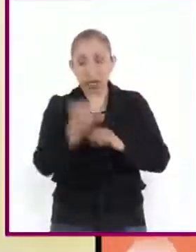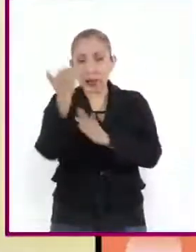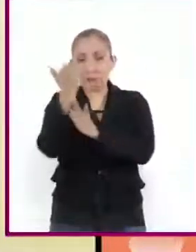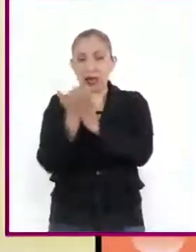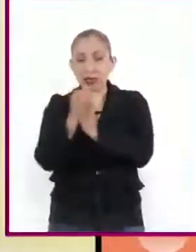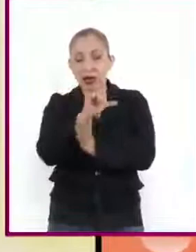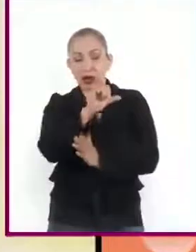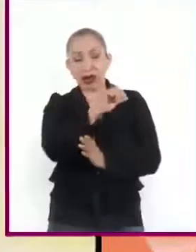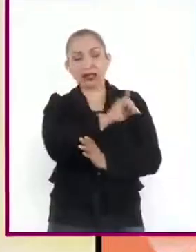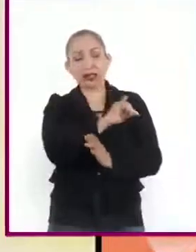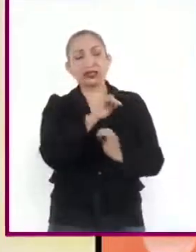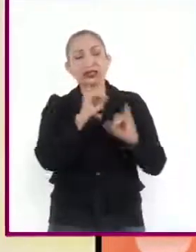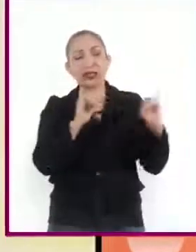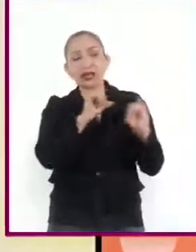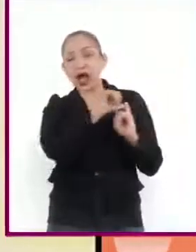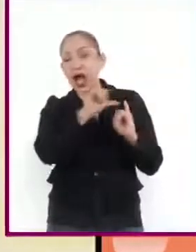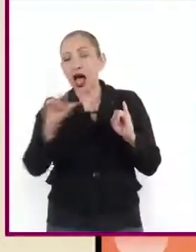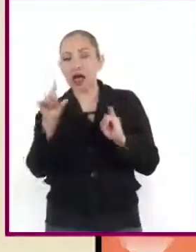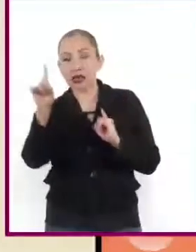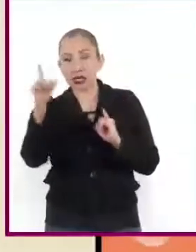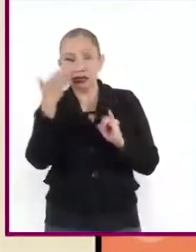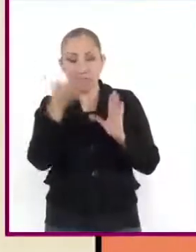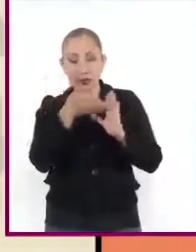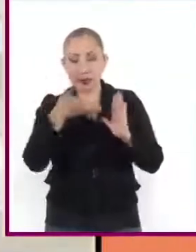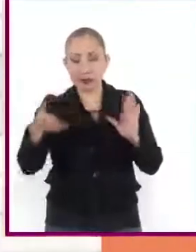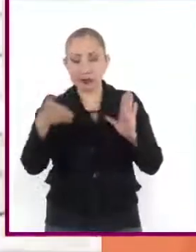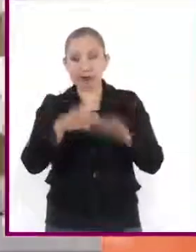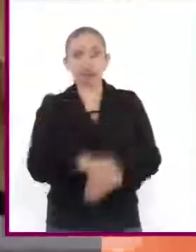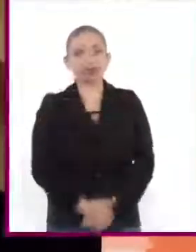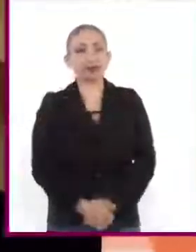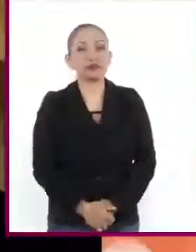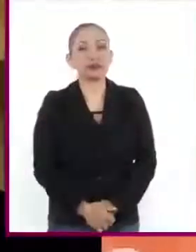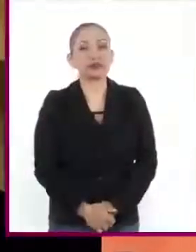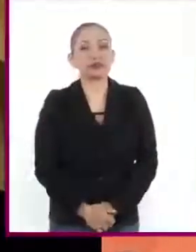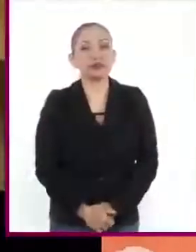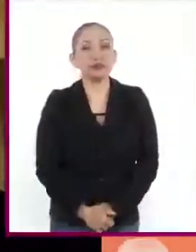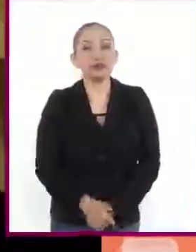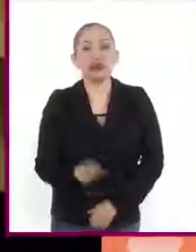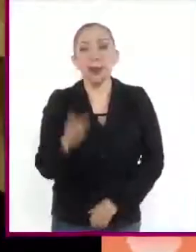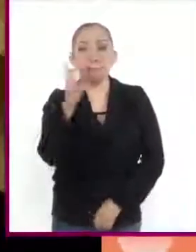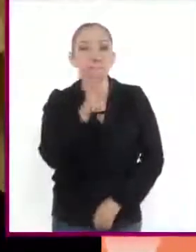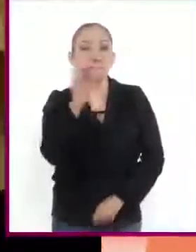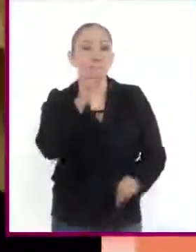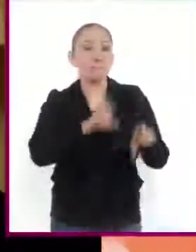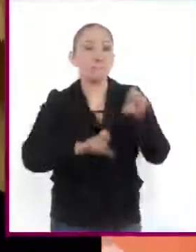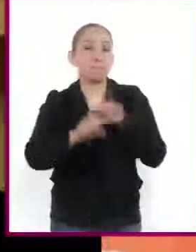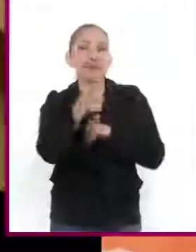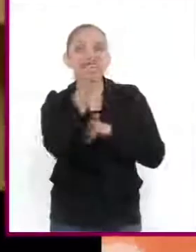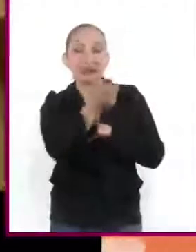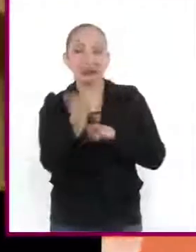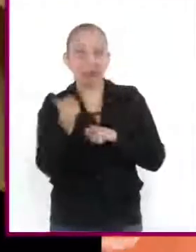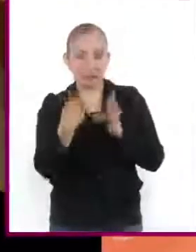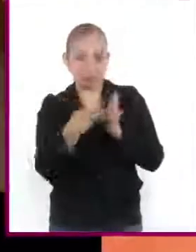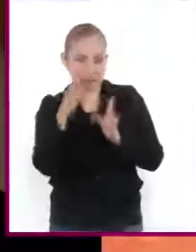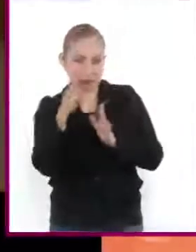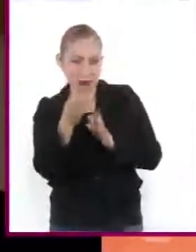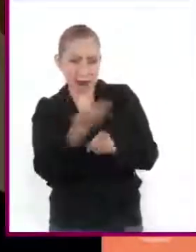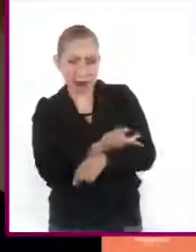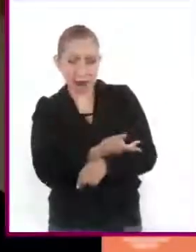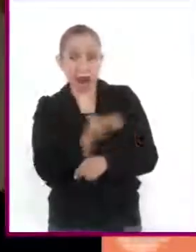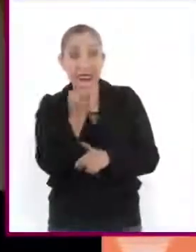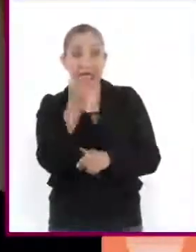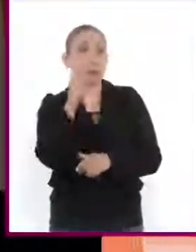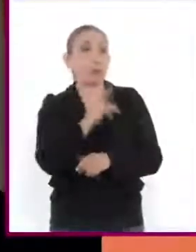de izquierda a derecha en un mismo periodo. Hagamos un experimento para comprobar esta tendencia. Para